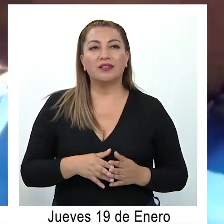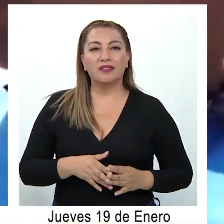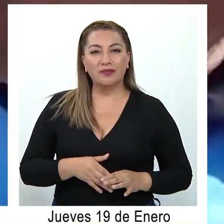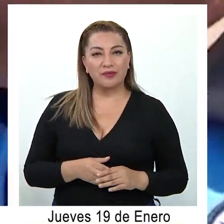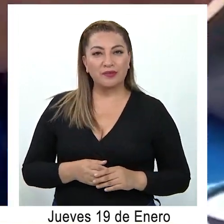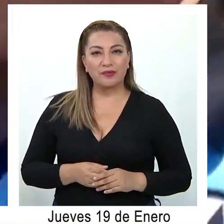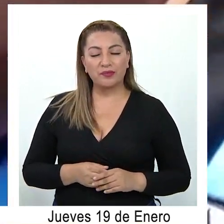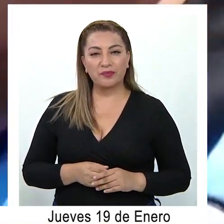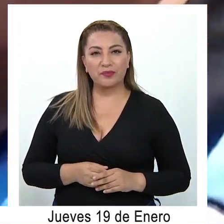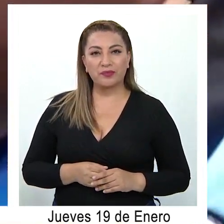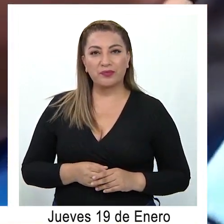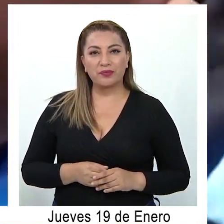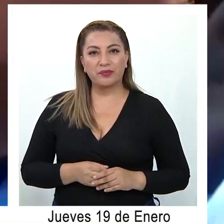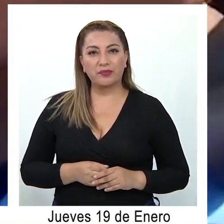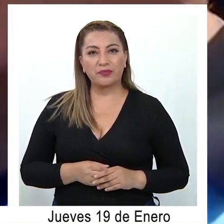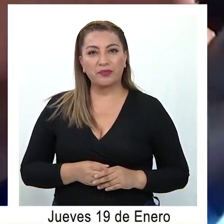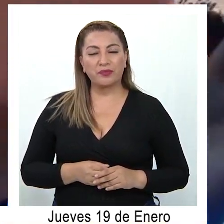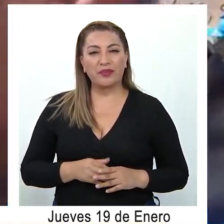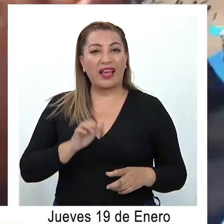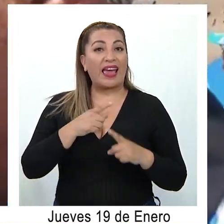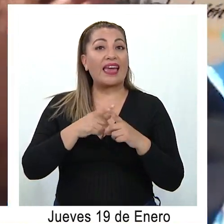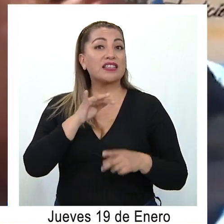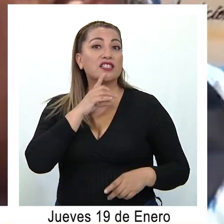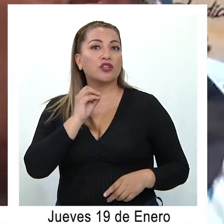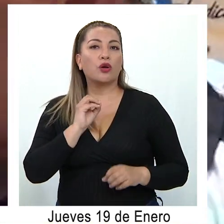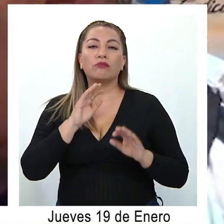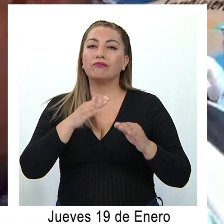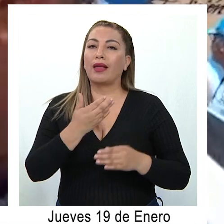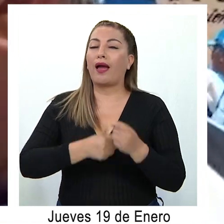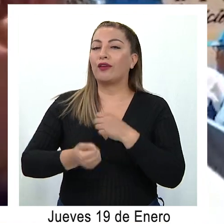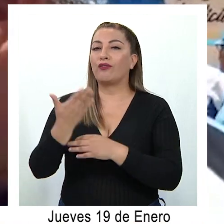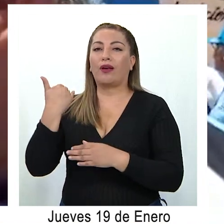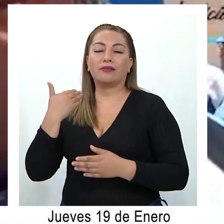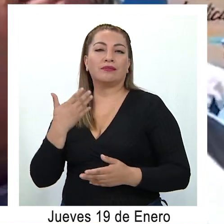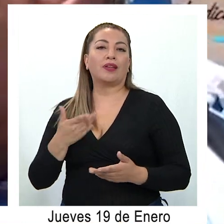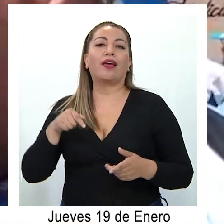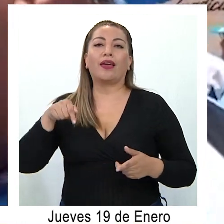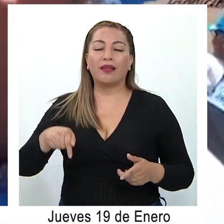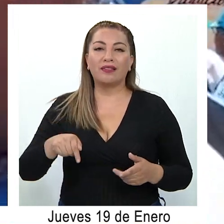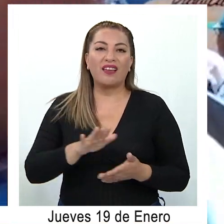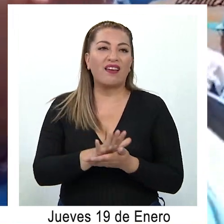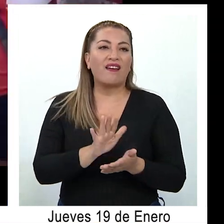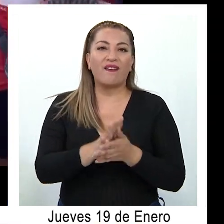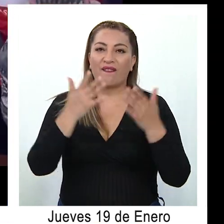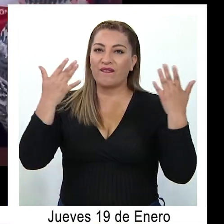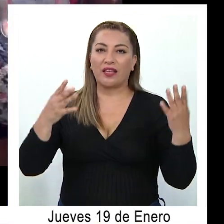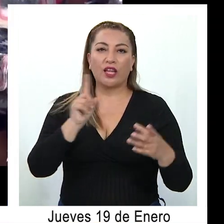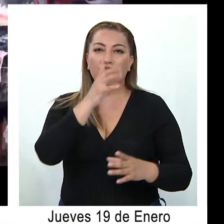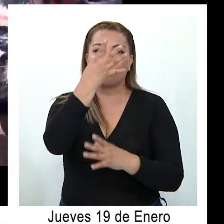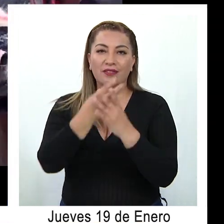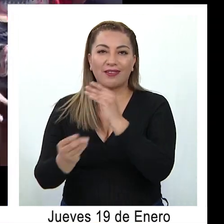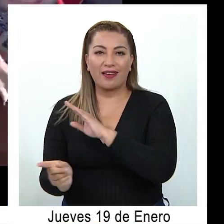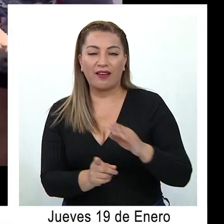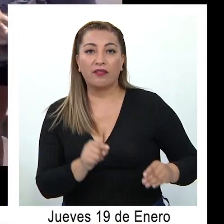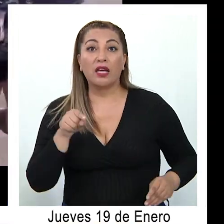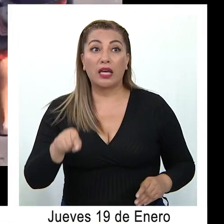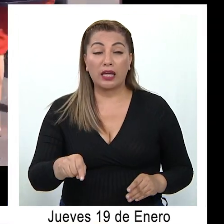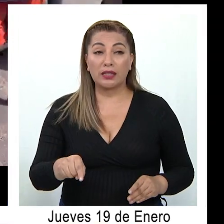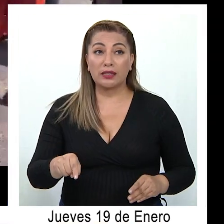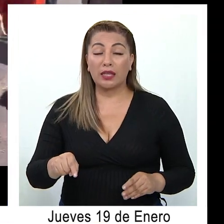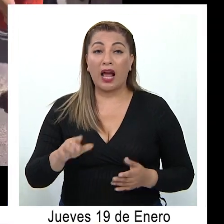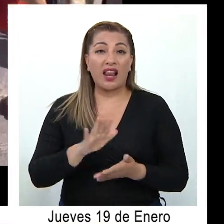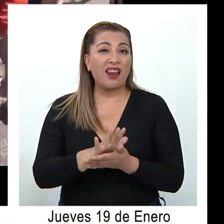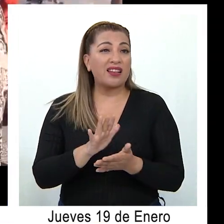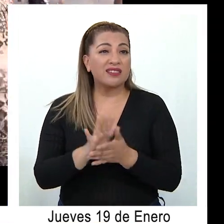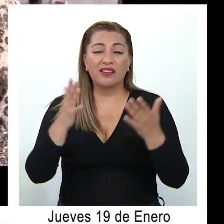irlas teniendo el éxito que hemos tenido por muchos años para que este carnaval no se extinga. Y es que el plato fuerte de las